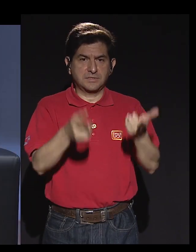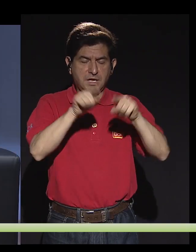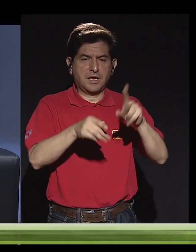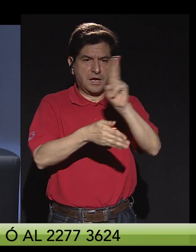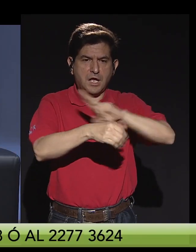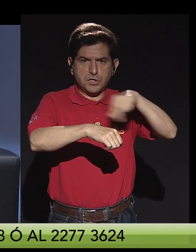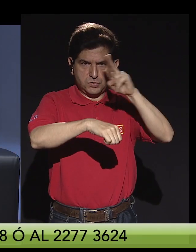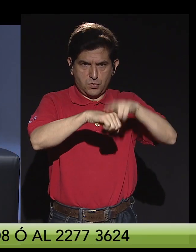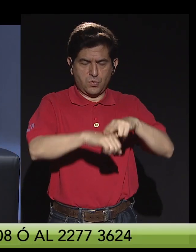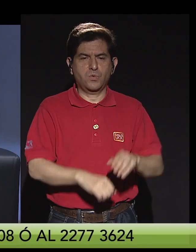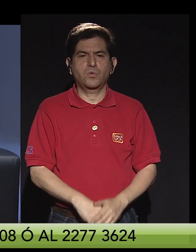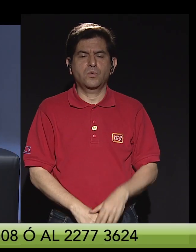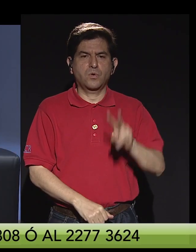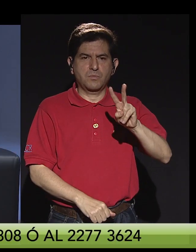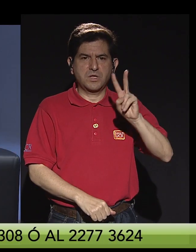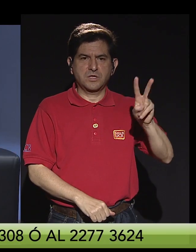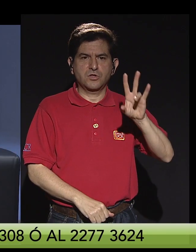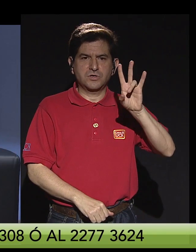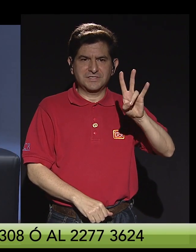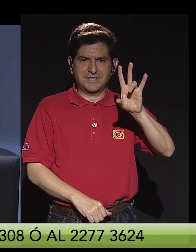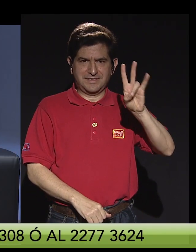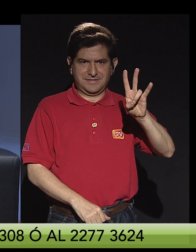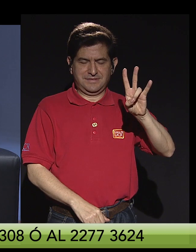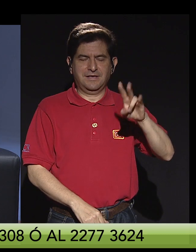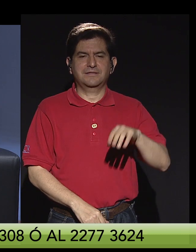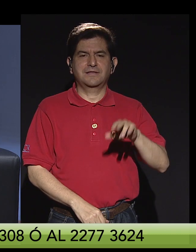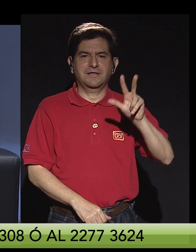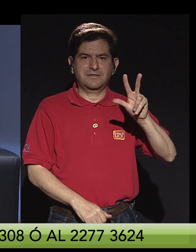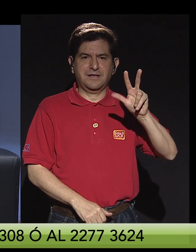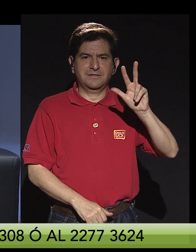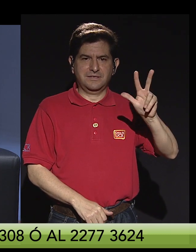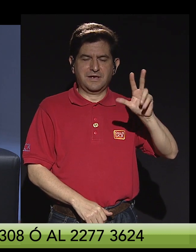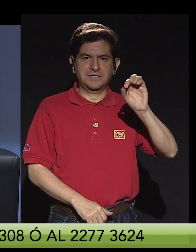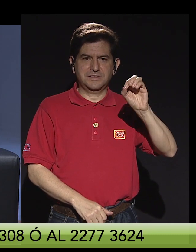instituciones. Bueno, en el caso de la Universidad Nacional puede ser el